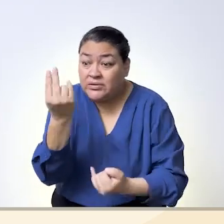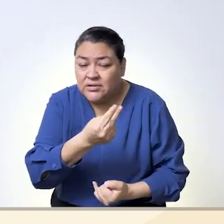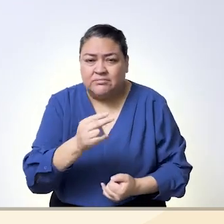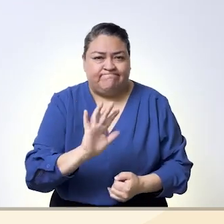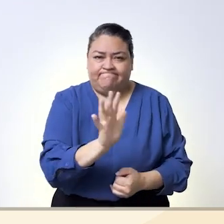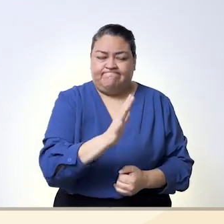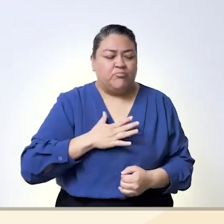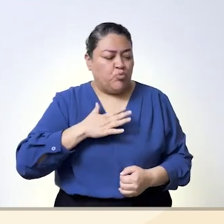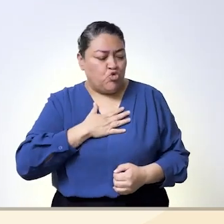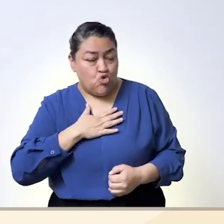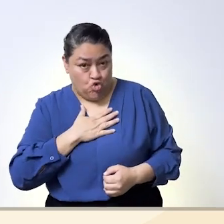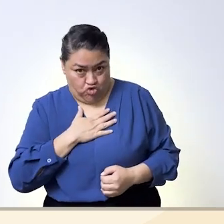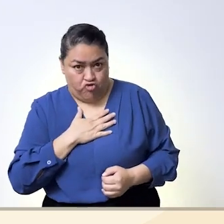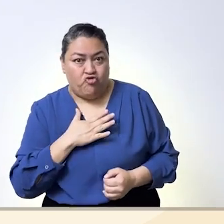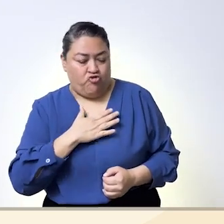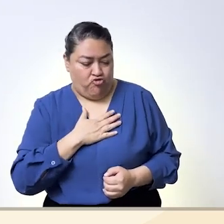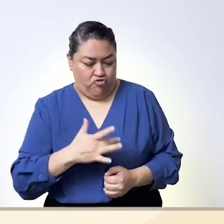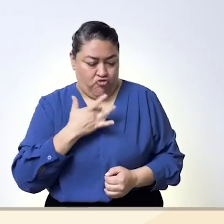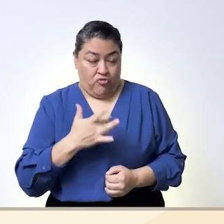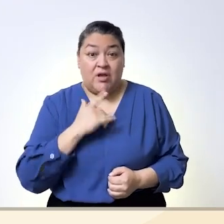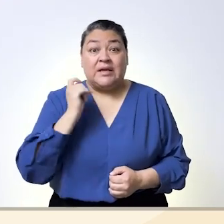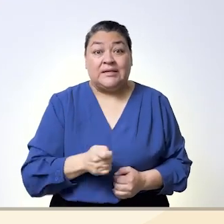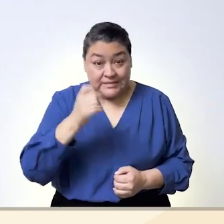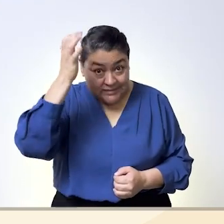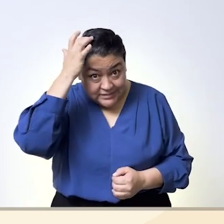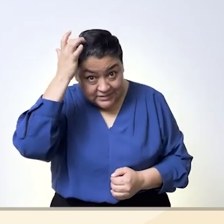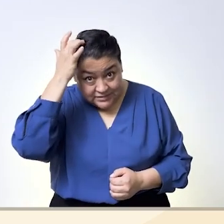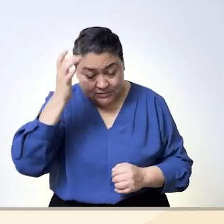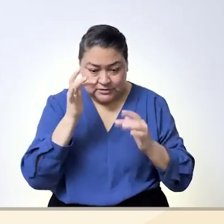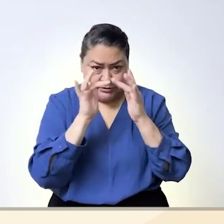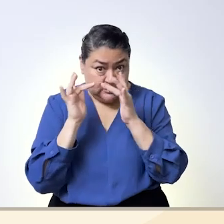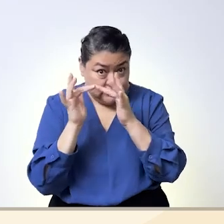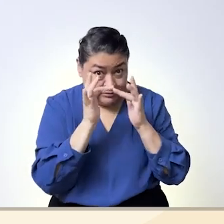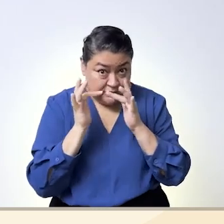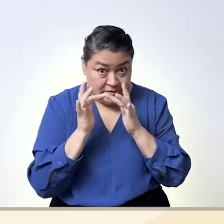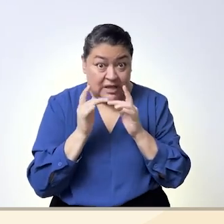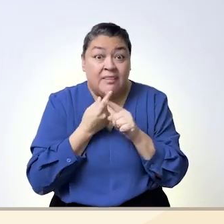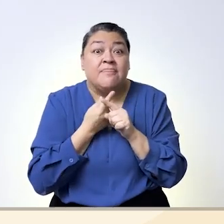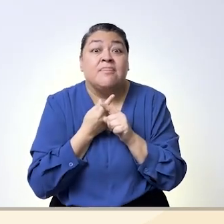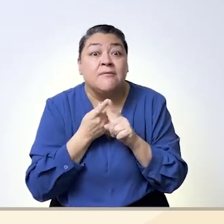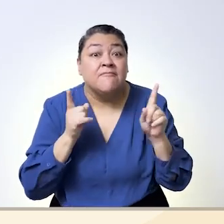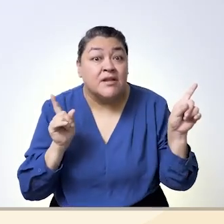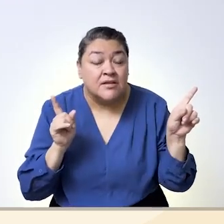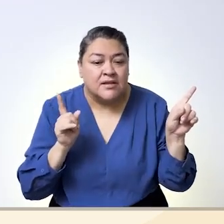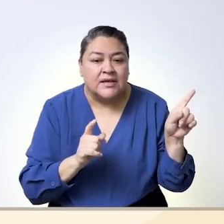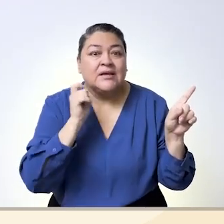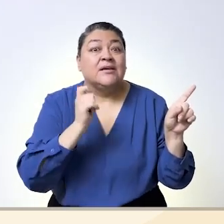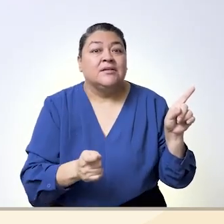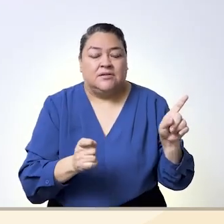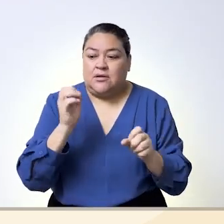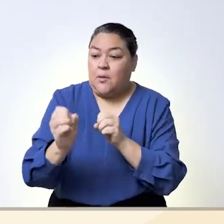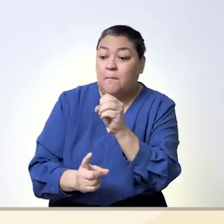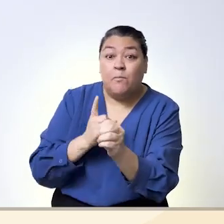¿no? Para mí la neurodivergencia, o sea, el paradigma de la neurodivergencia habla de toda esta posibilidad y